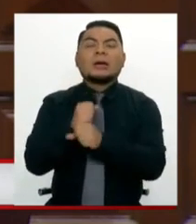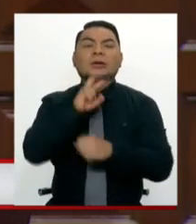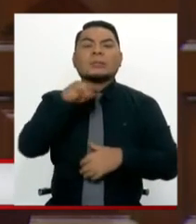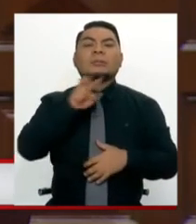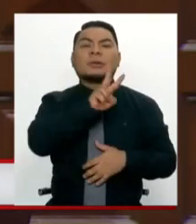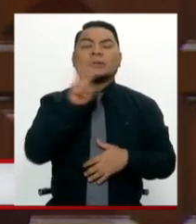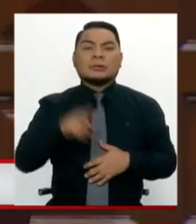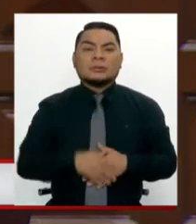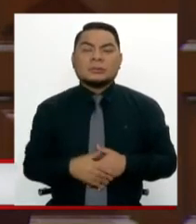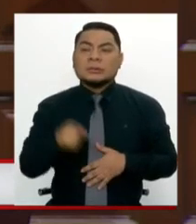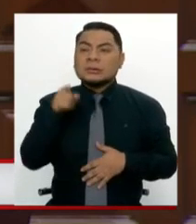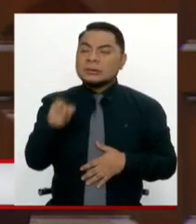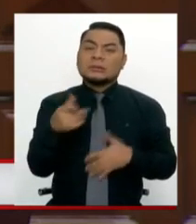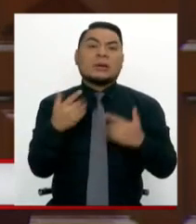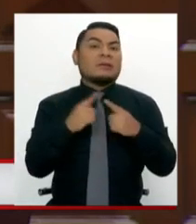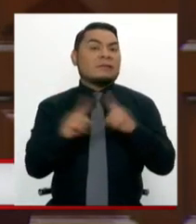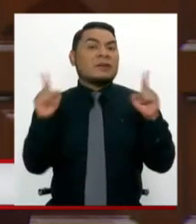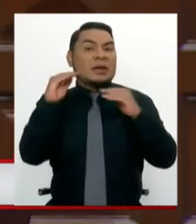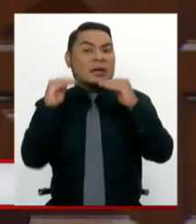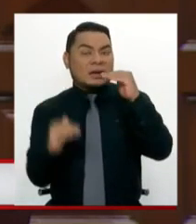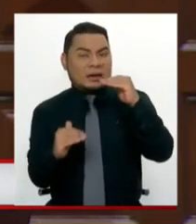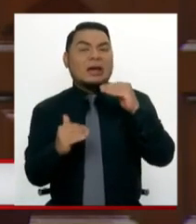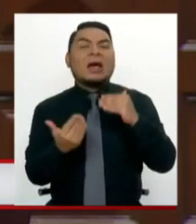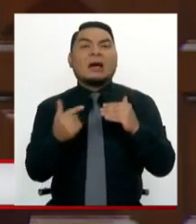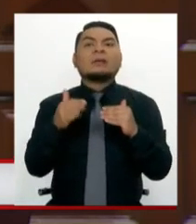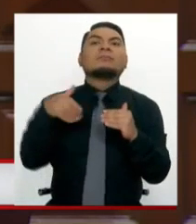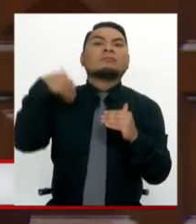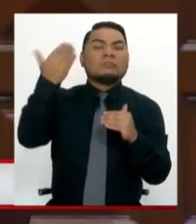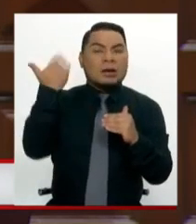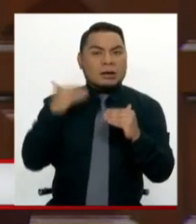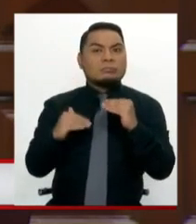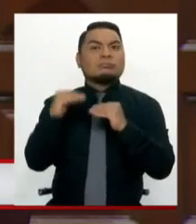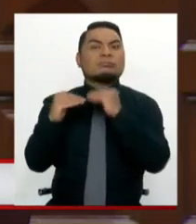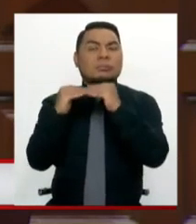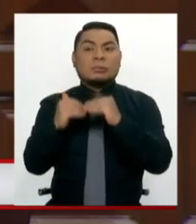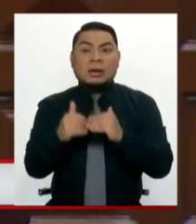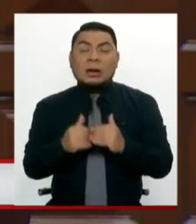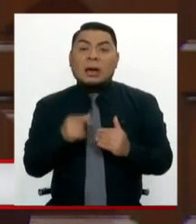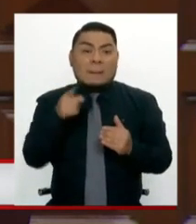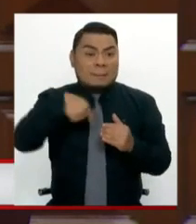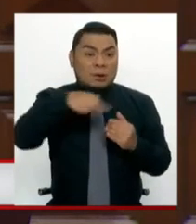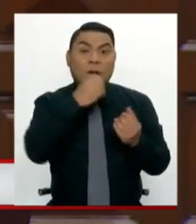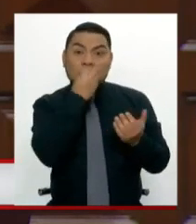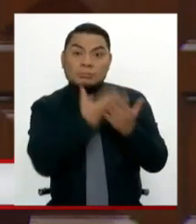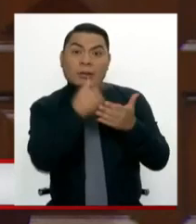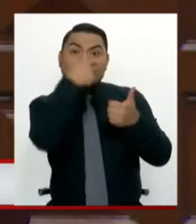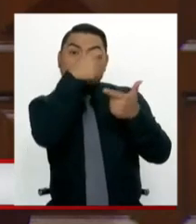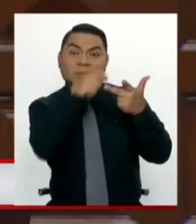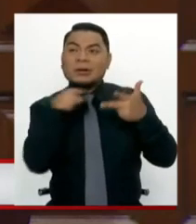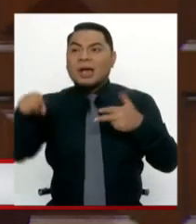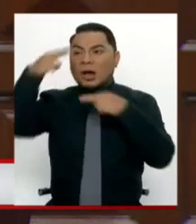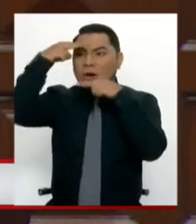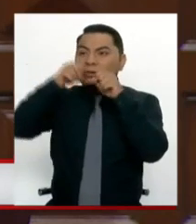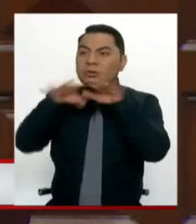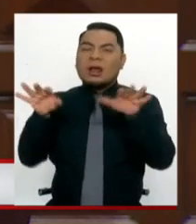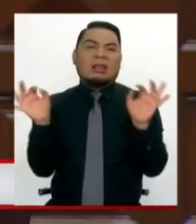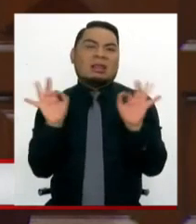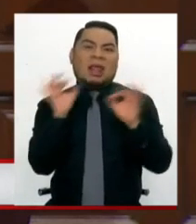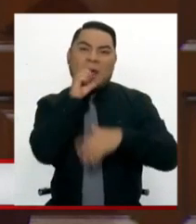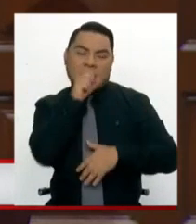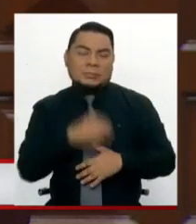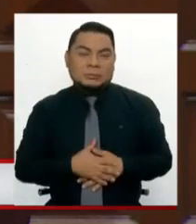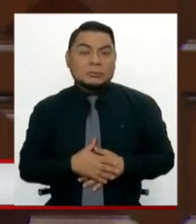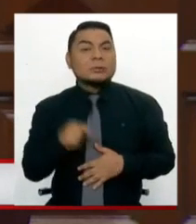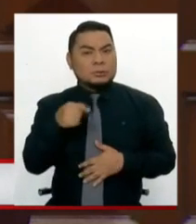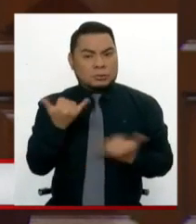2022, lo que es muy inferior a lo que alcanzaremos. Nada de esto se propala. Si se presenta